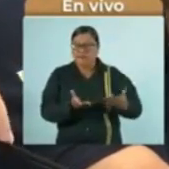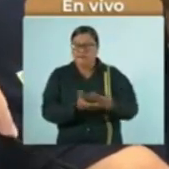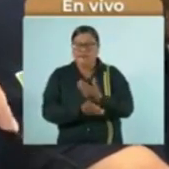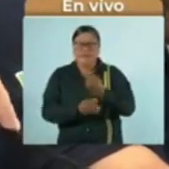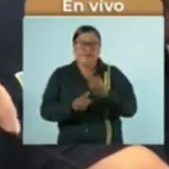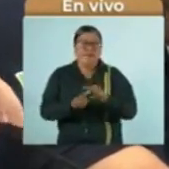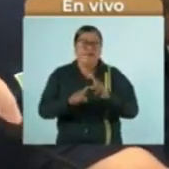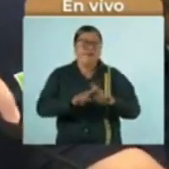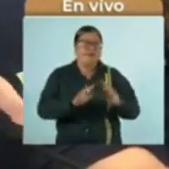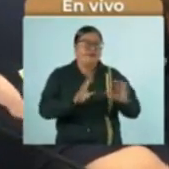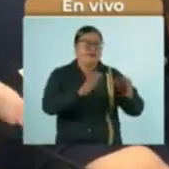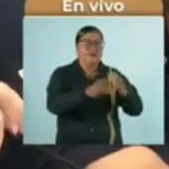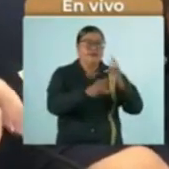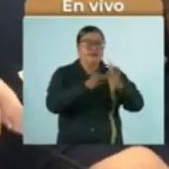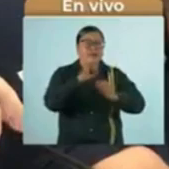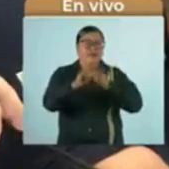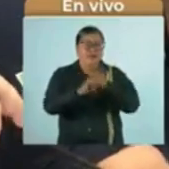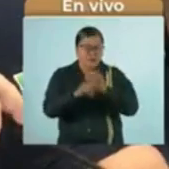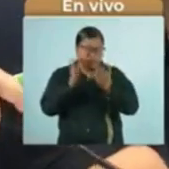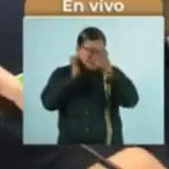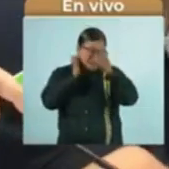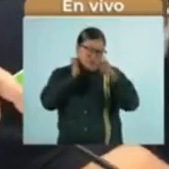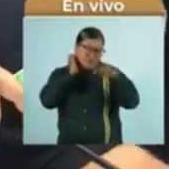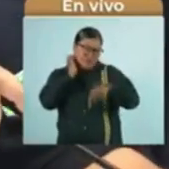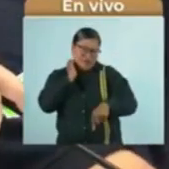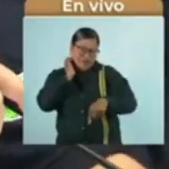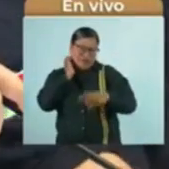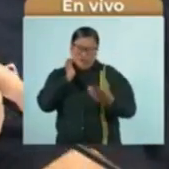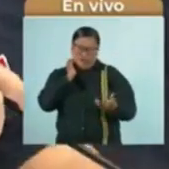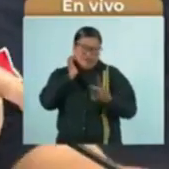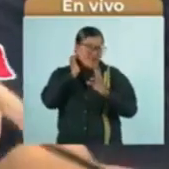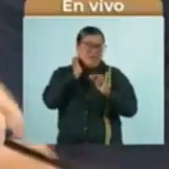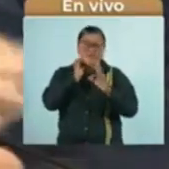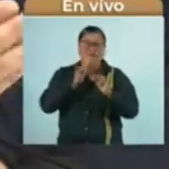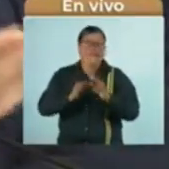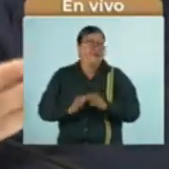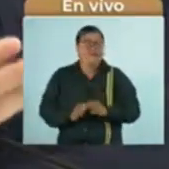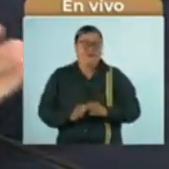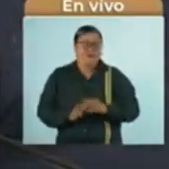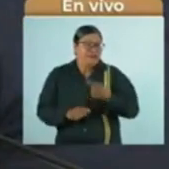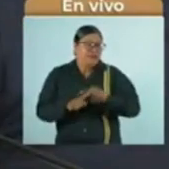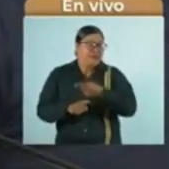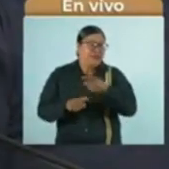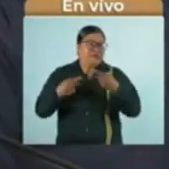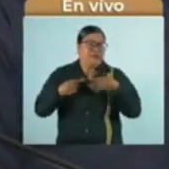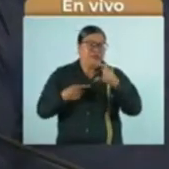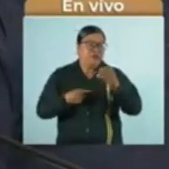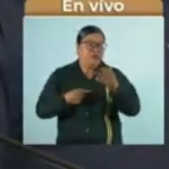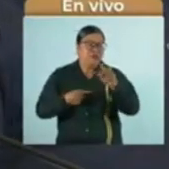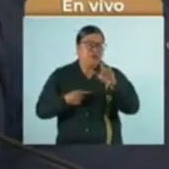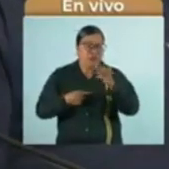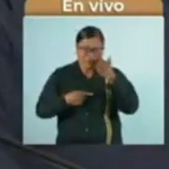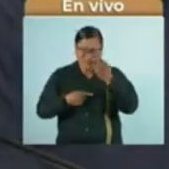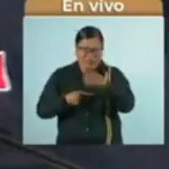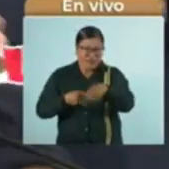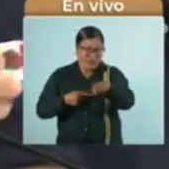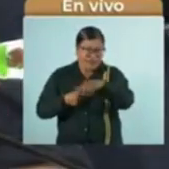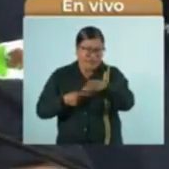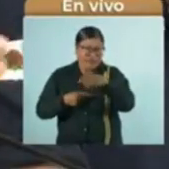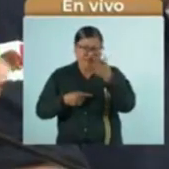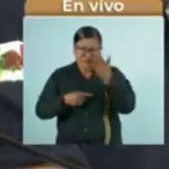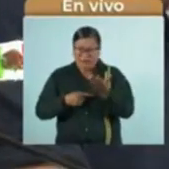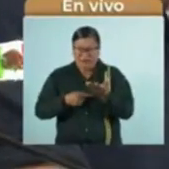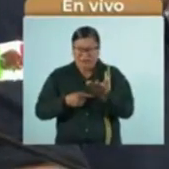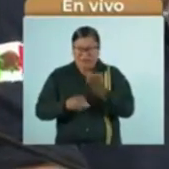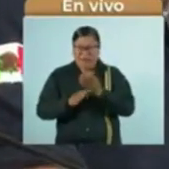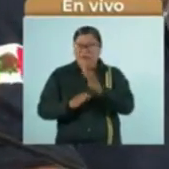corporativos internacionales a que se apropien de las playas. Yo no sé si la gente de Coyula quiera, ya hoy que